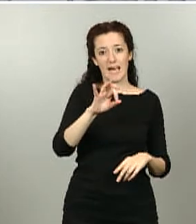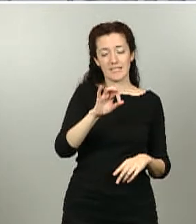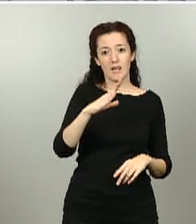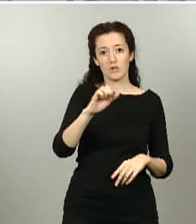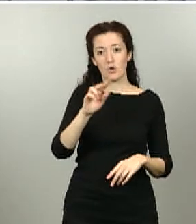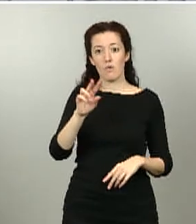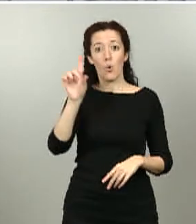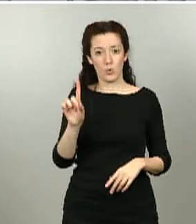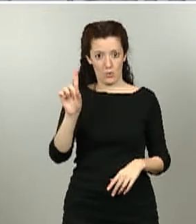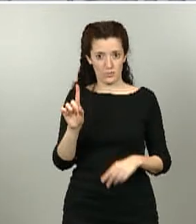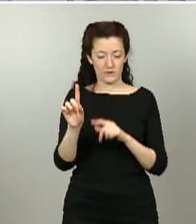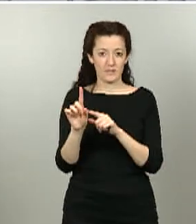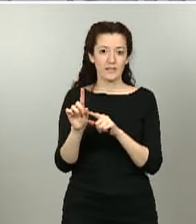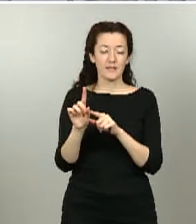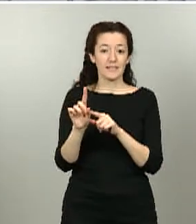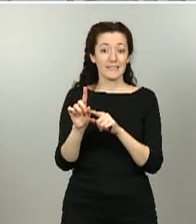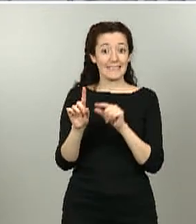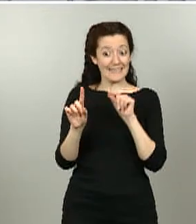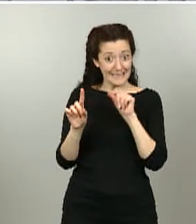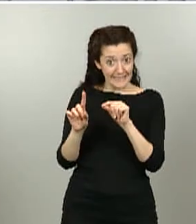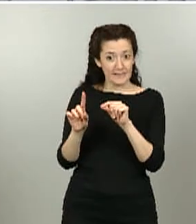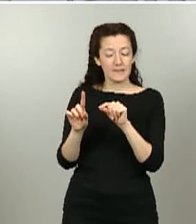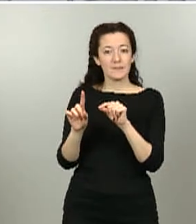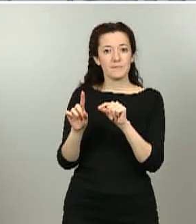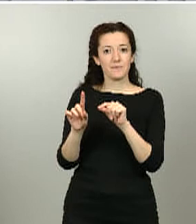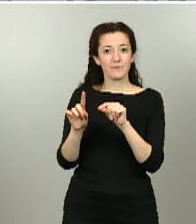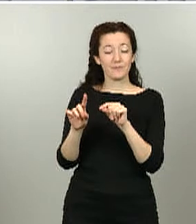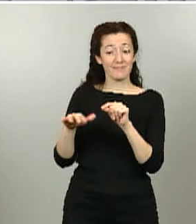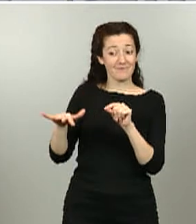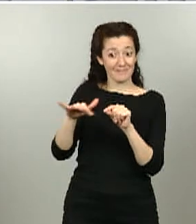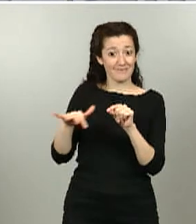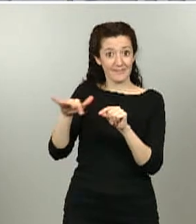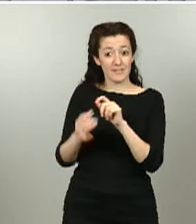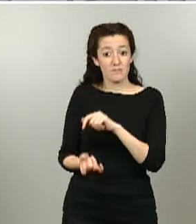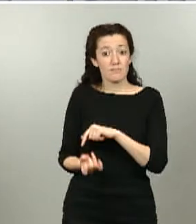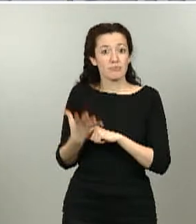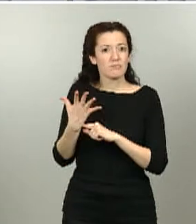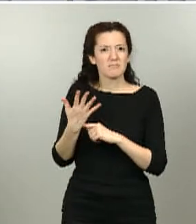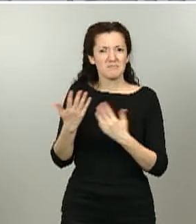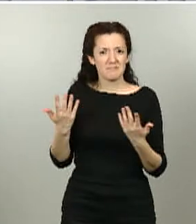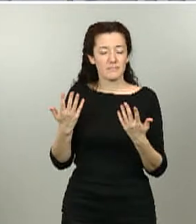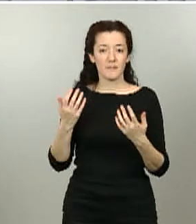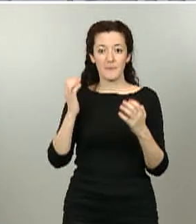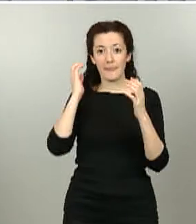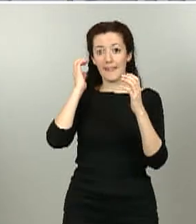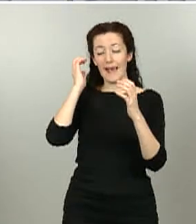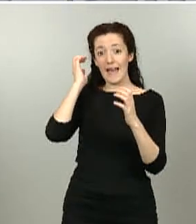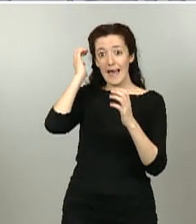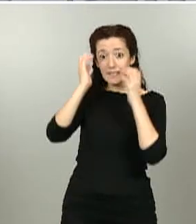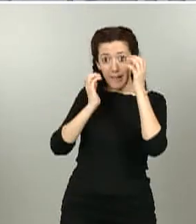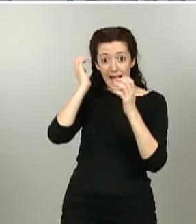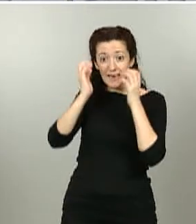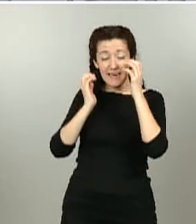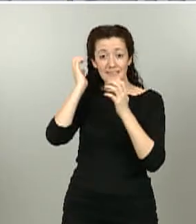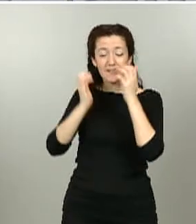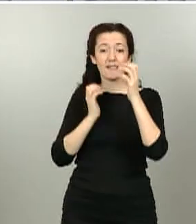en concreto, el reservorio, el lugar de donde provenía, era de unos animales, unos mustélidos, se llama civeta, es una especie